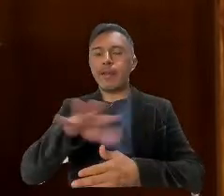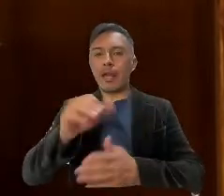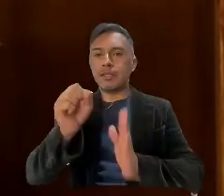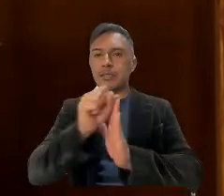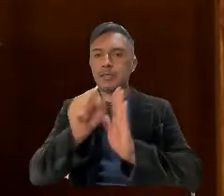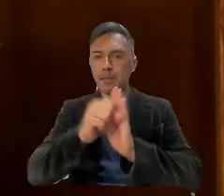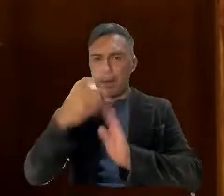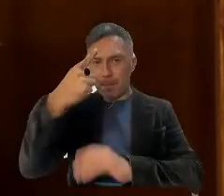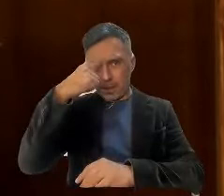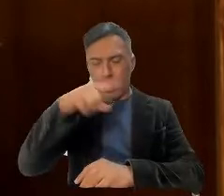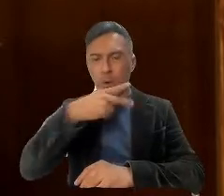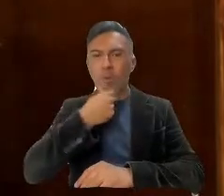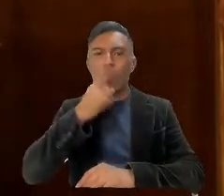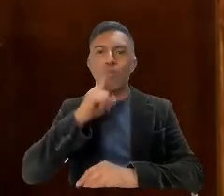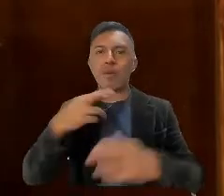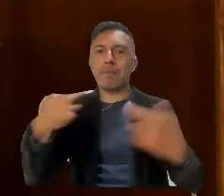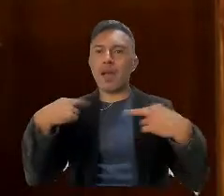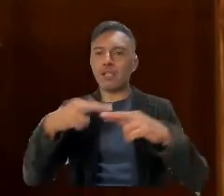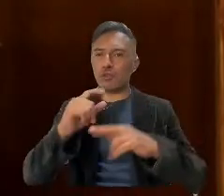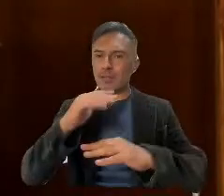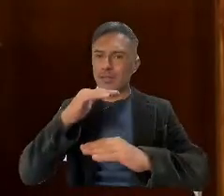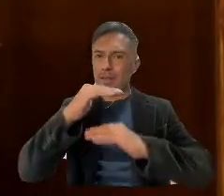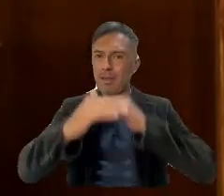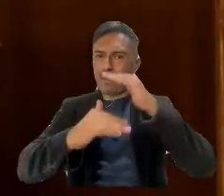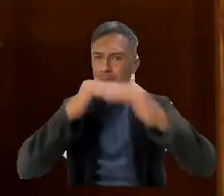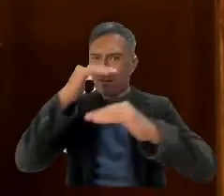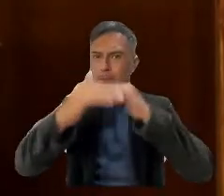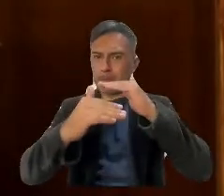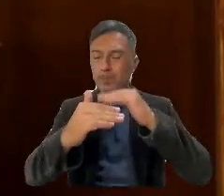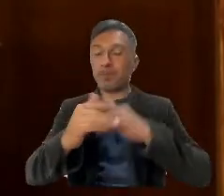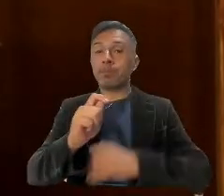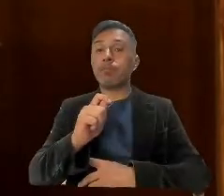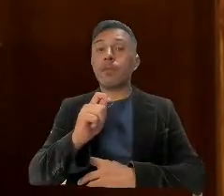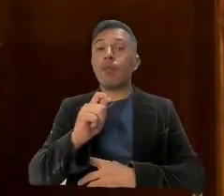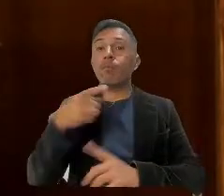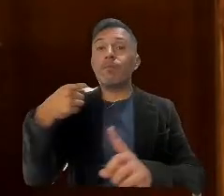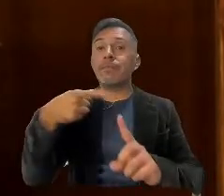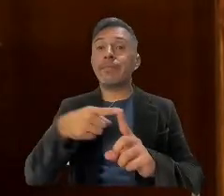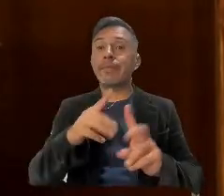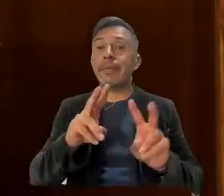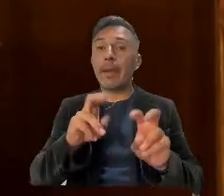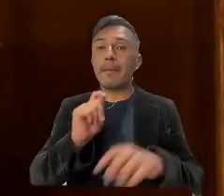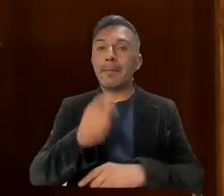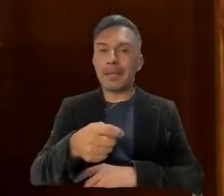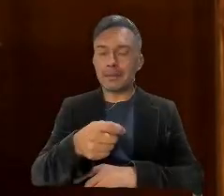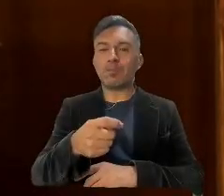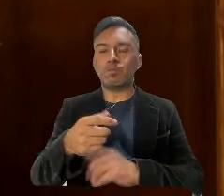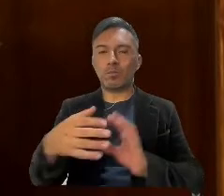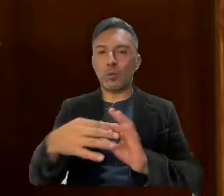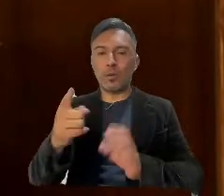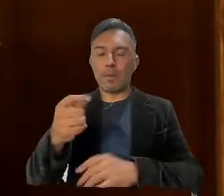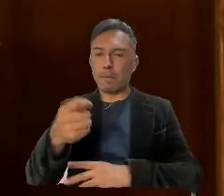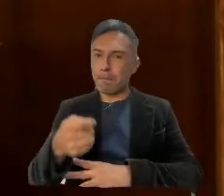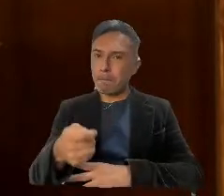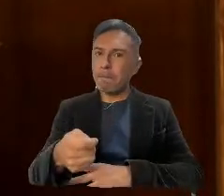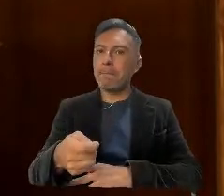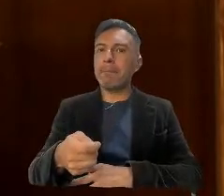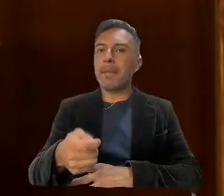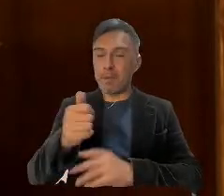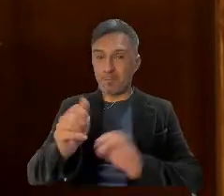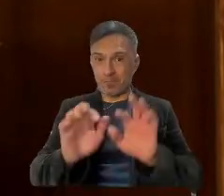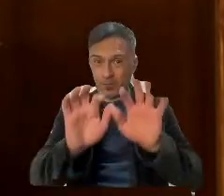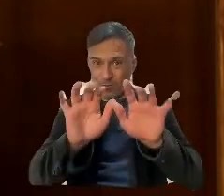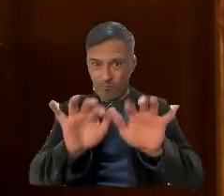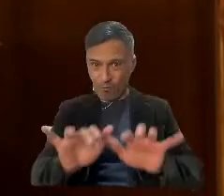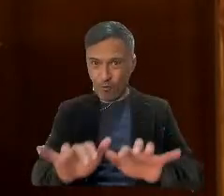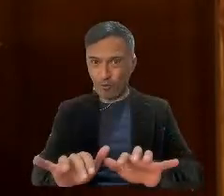los Maestros con relación a evitar la enunciación por primera vez en dicho texto,